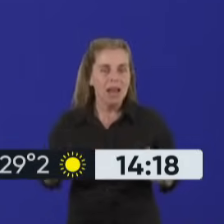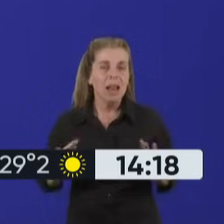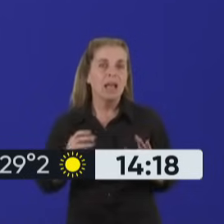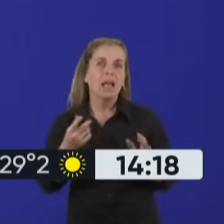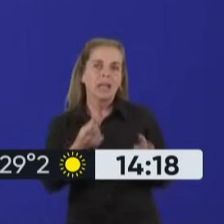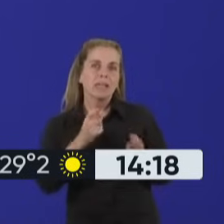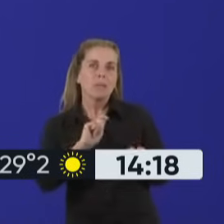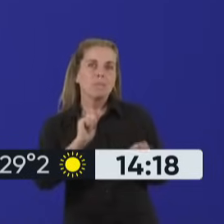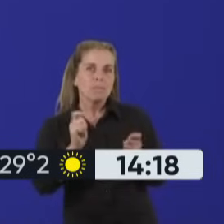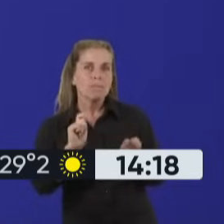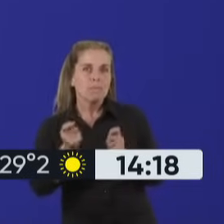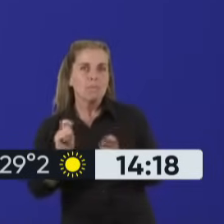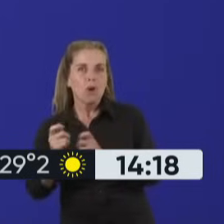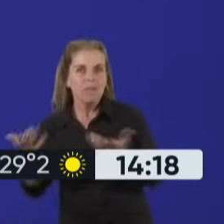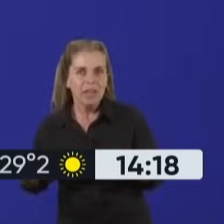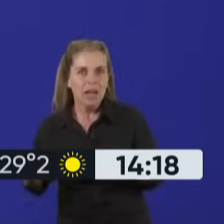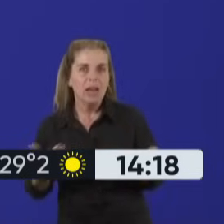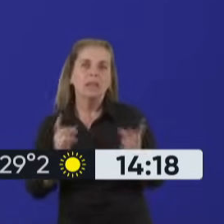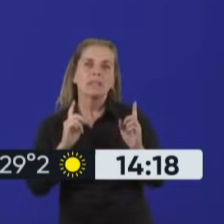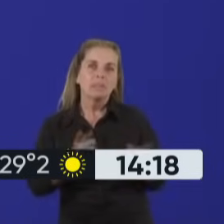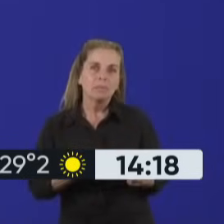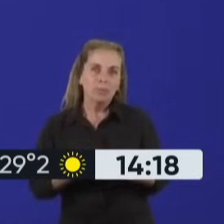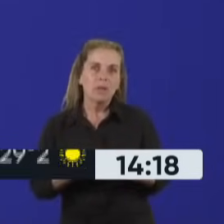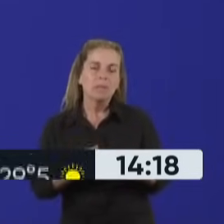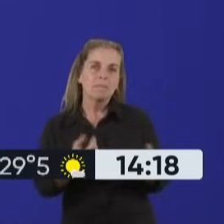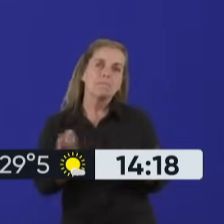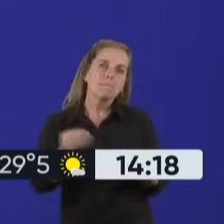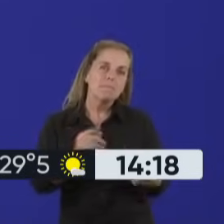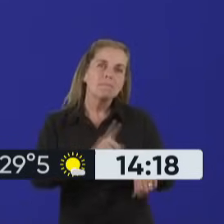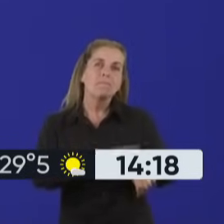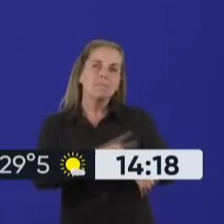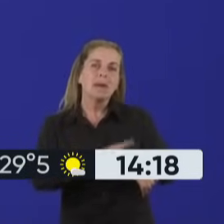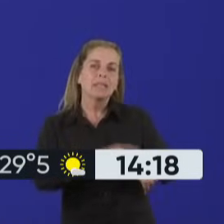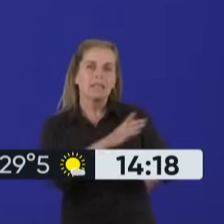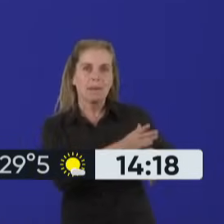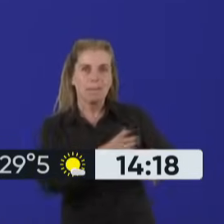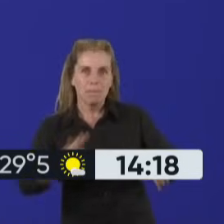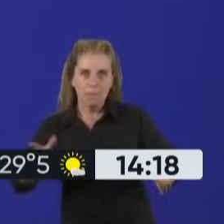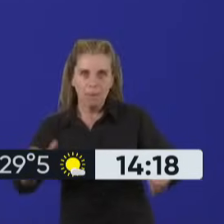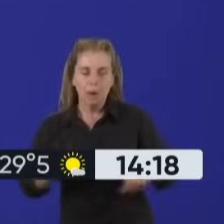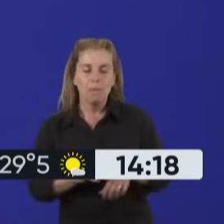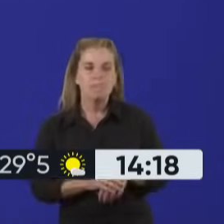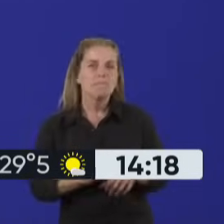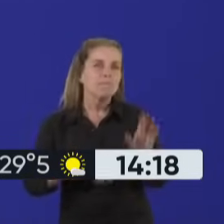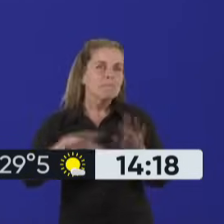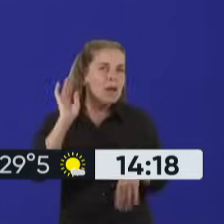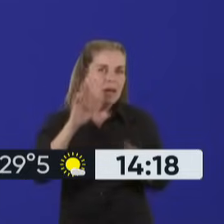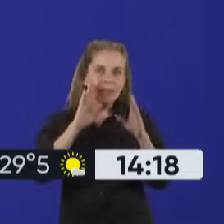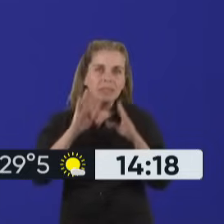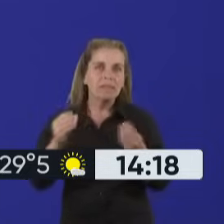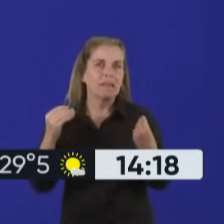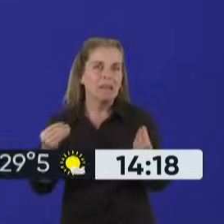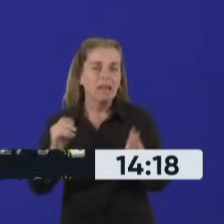cambiarlas. Y eso además requiere todavía muchísimo más tiempo. Digo que es la parte vinculada al